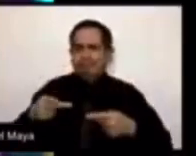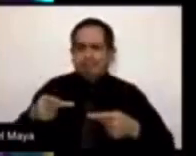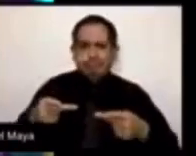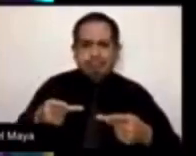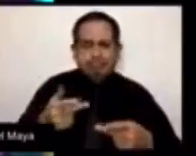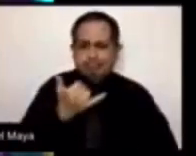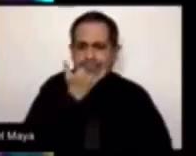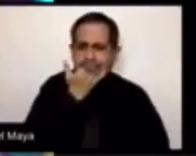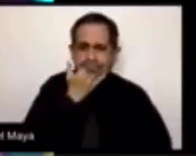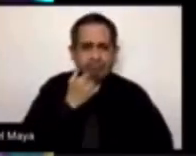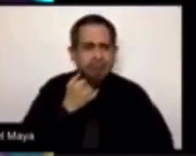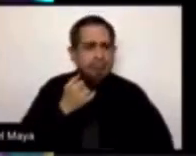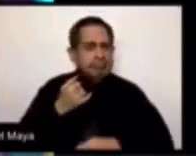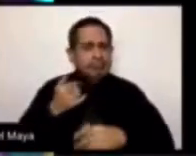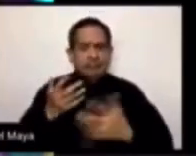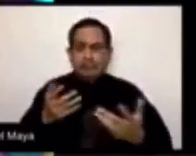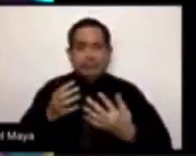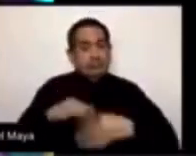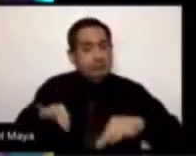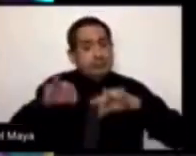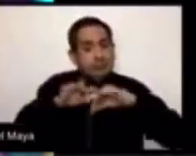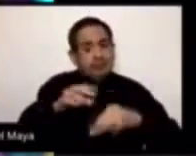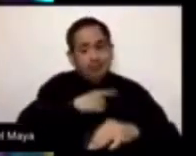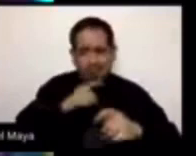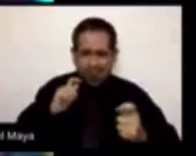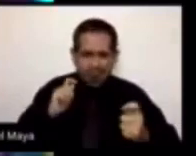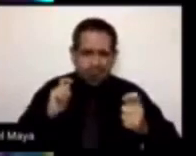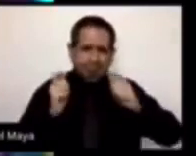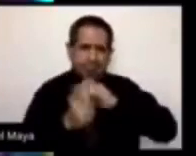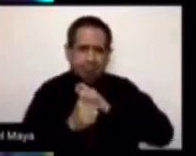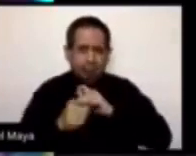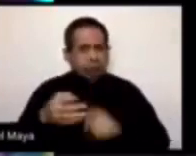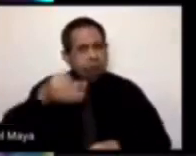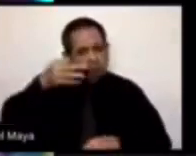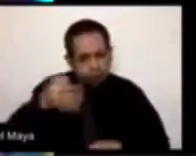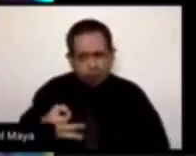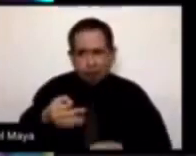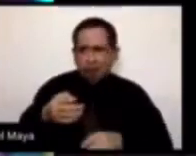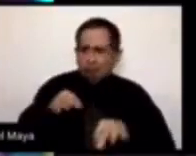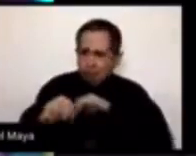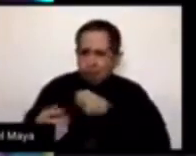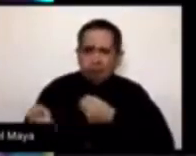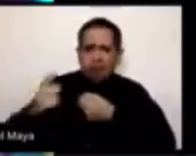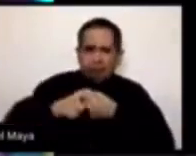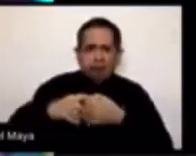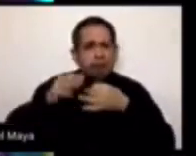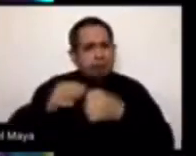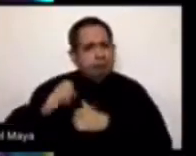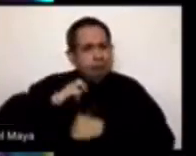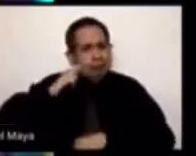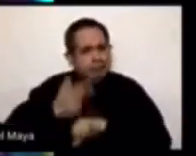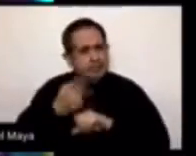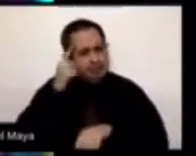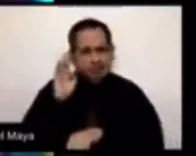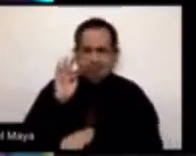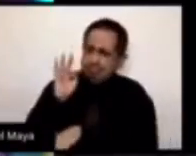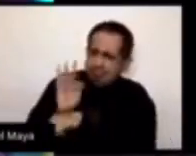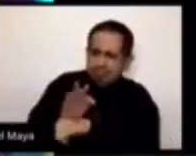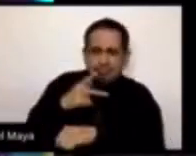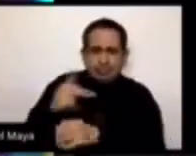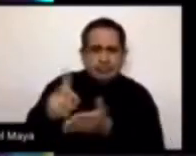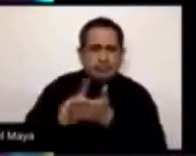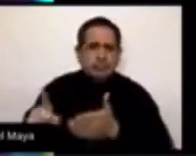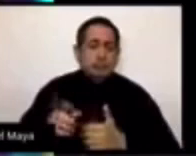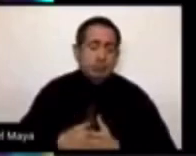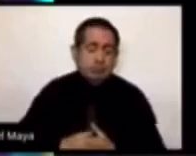evidenciado la vital importancia de transitar a la formalidad laboral con un marco jurídico que proteja sus derechos. Se estima que